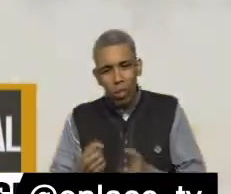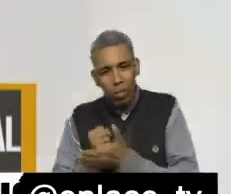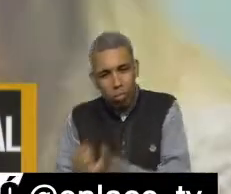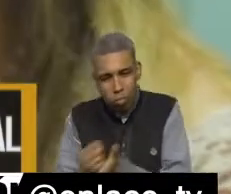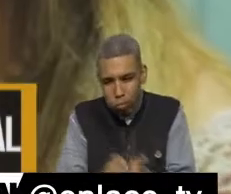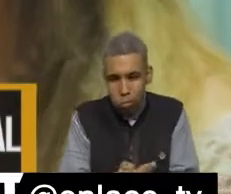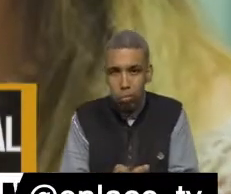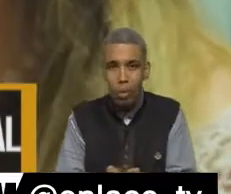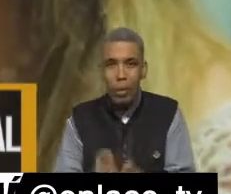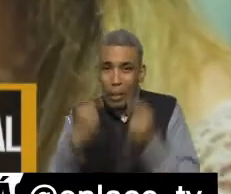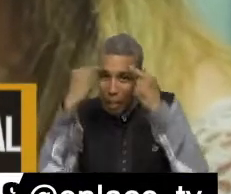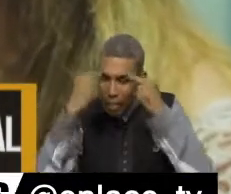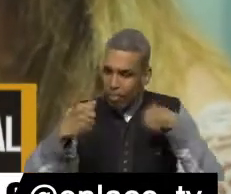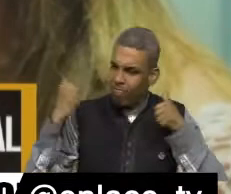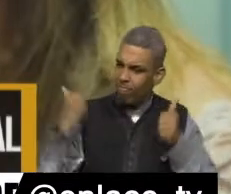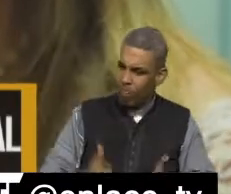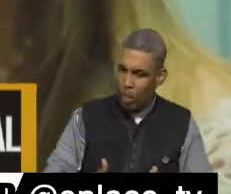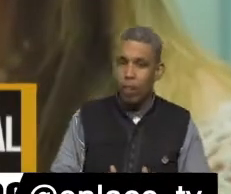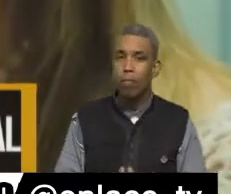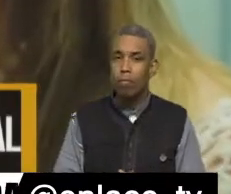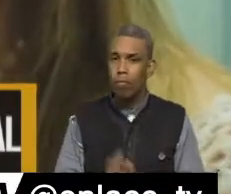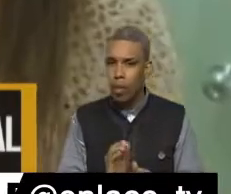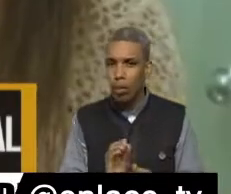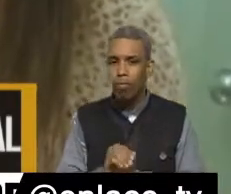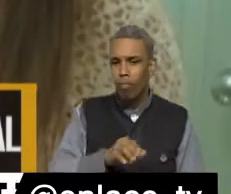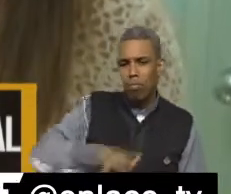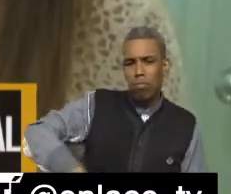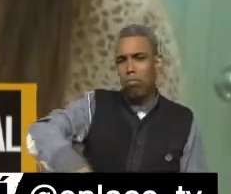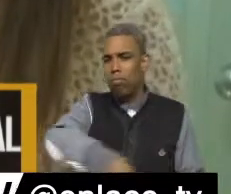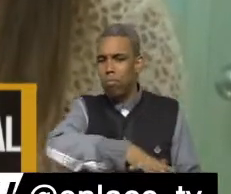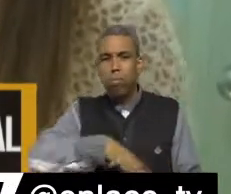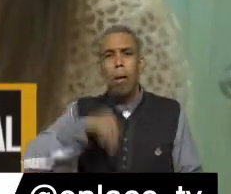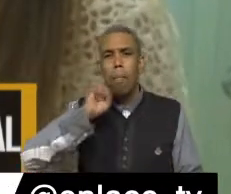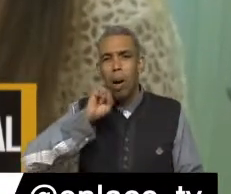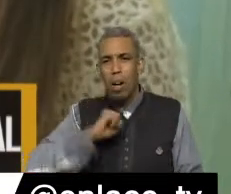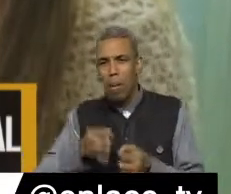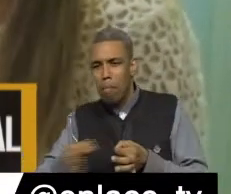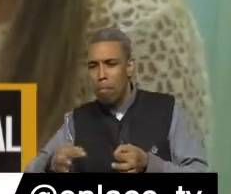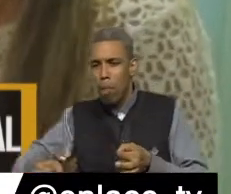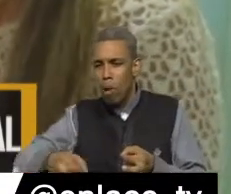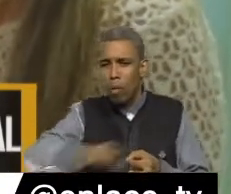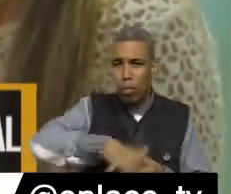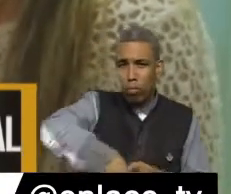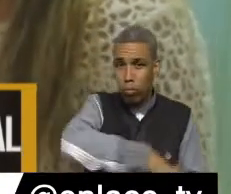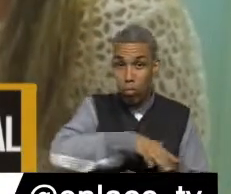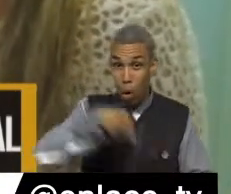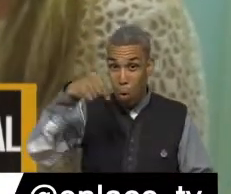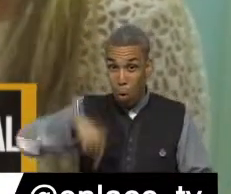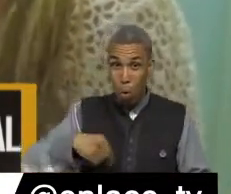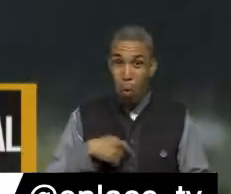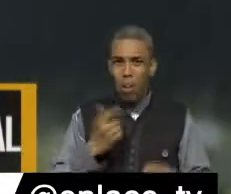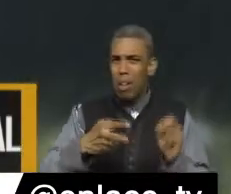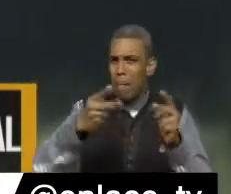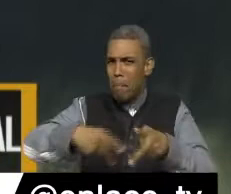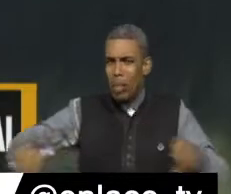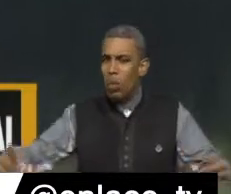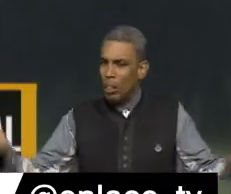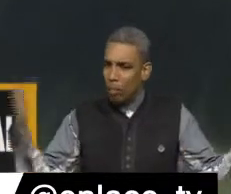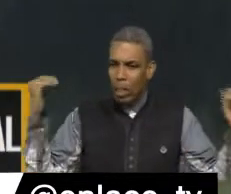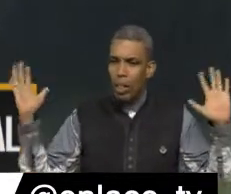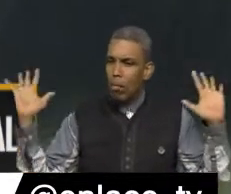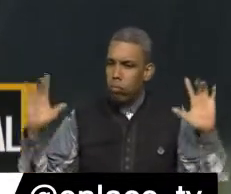de salud mental para nuestra provincia de Yariguíes. Por eso estuvimos el día de hoy a través de un taller muy interesante con todas las